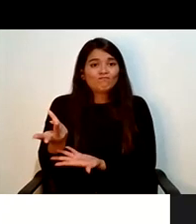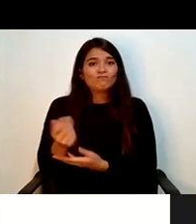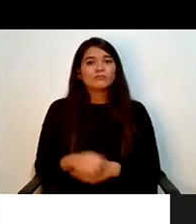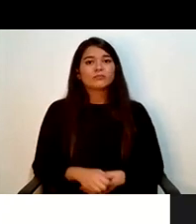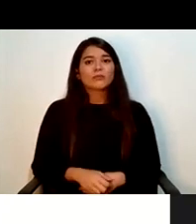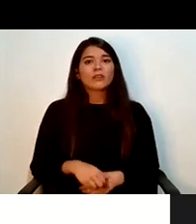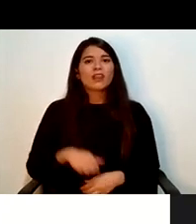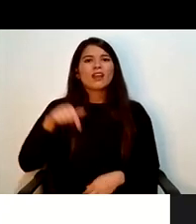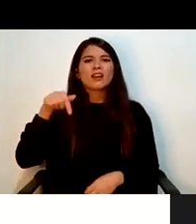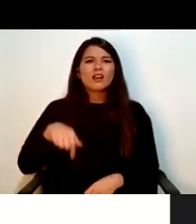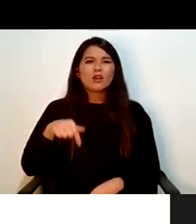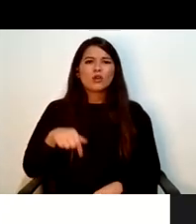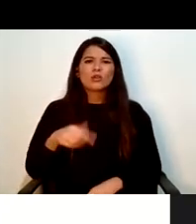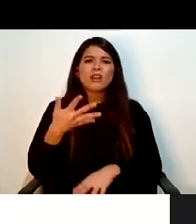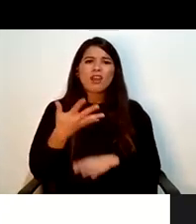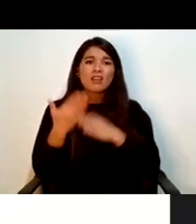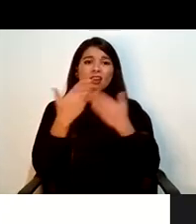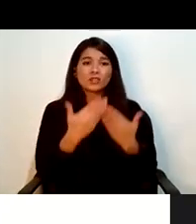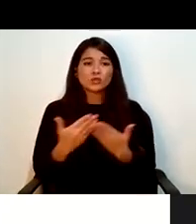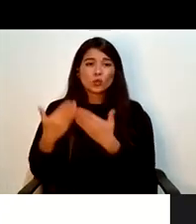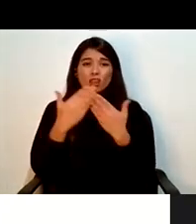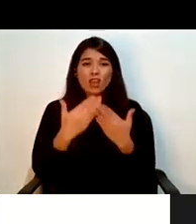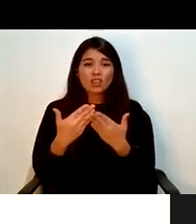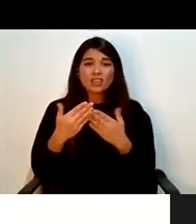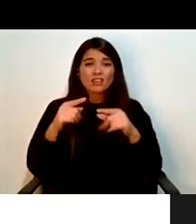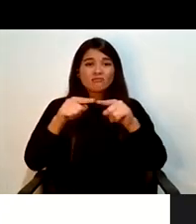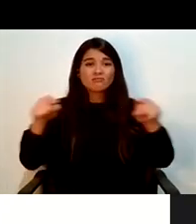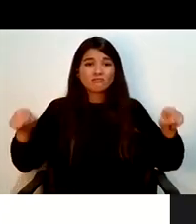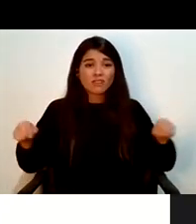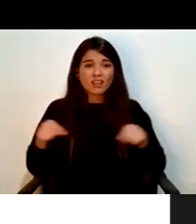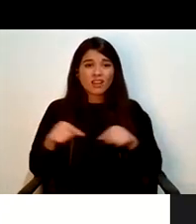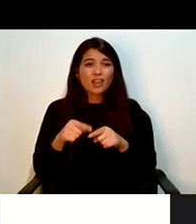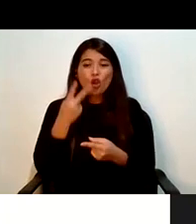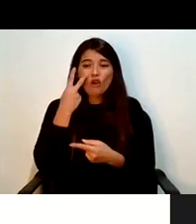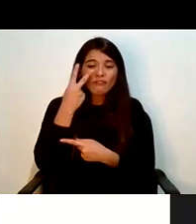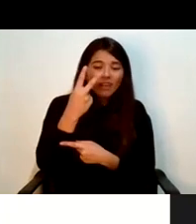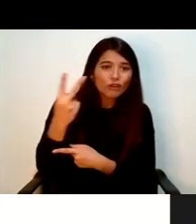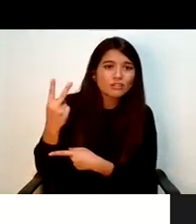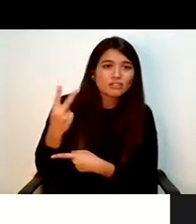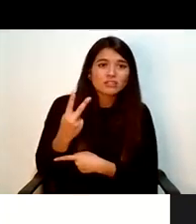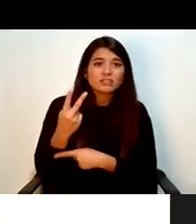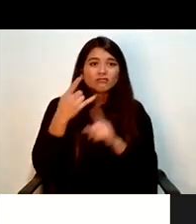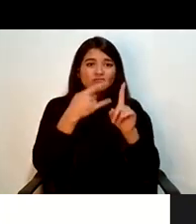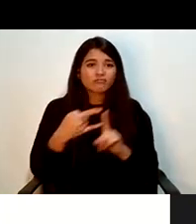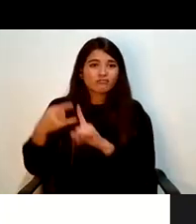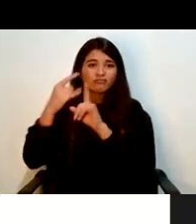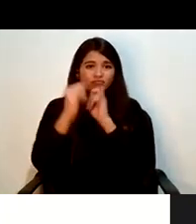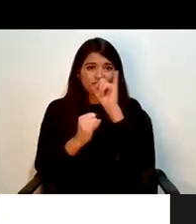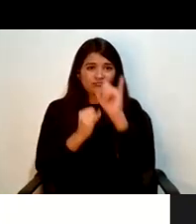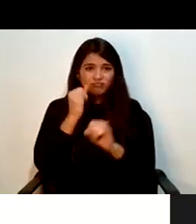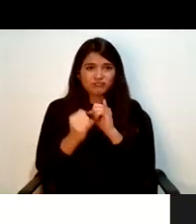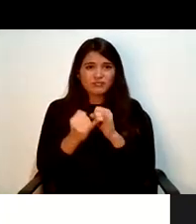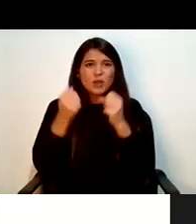ahora tenemos estudiantes en las aulas que no alcanzamos a ver. Por lo tanto, nuestra percepción puede cambiar a